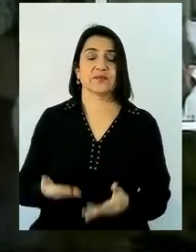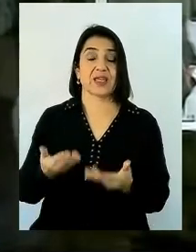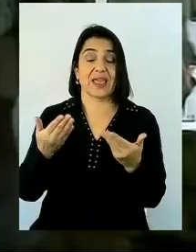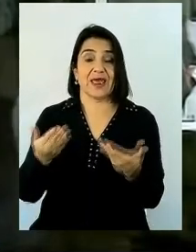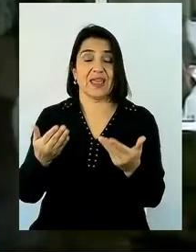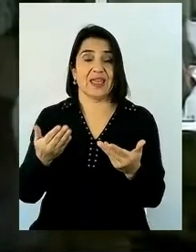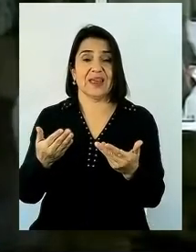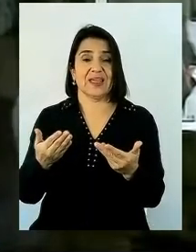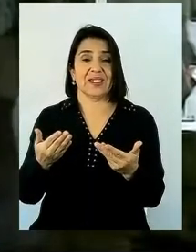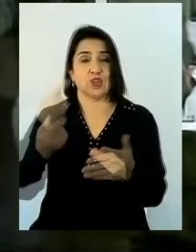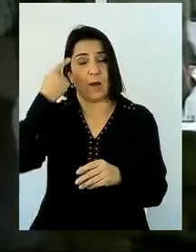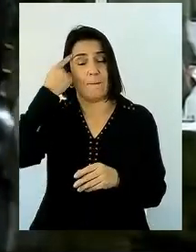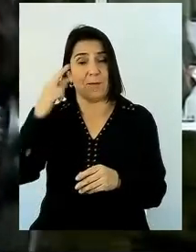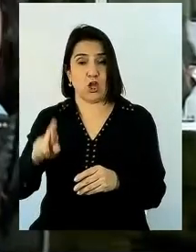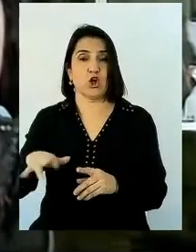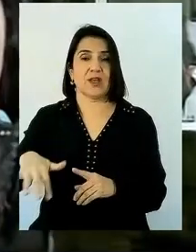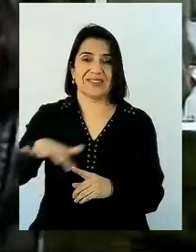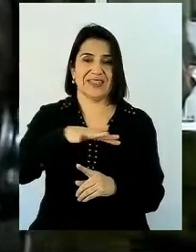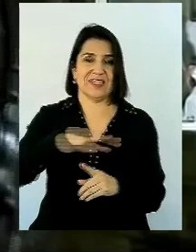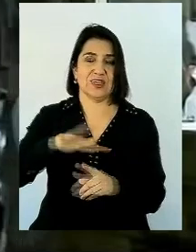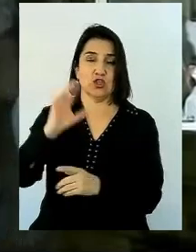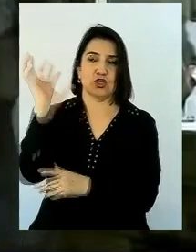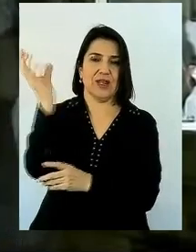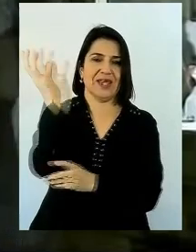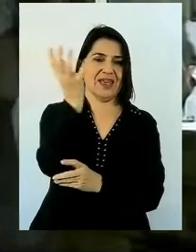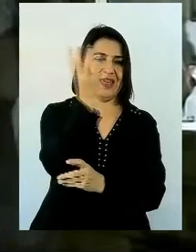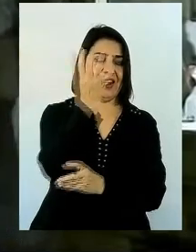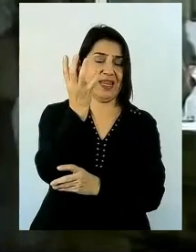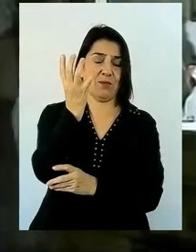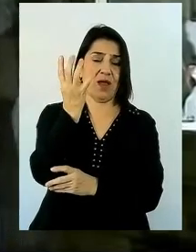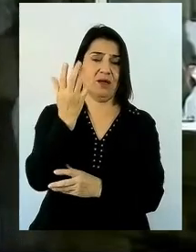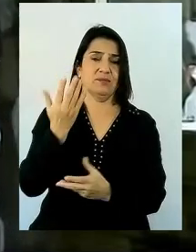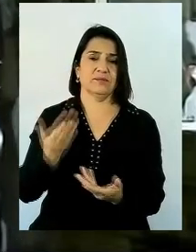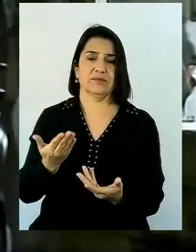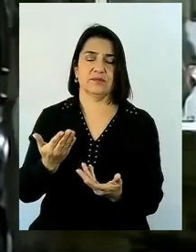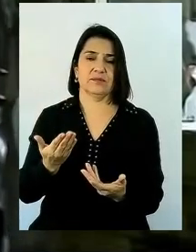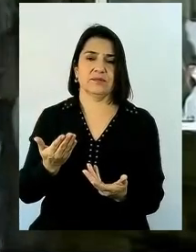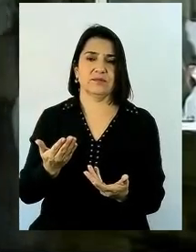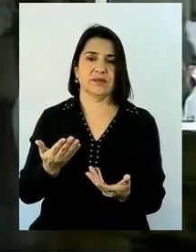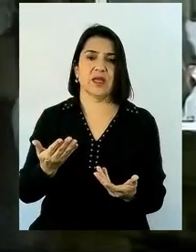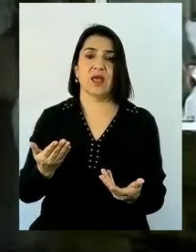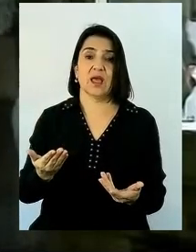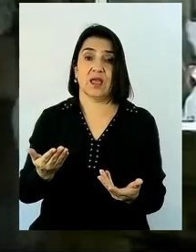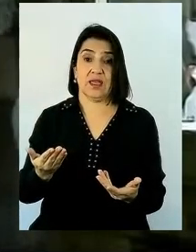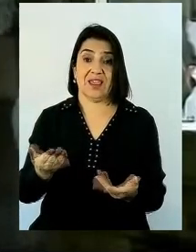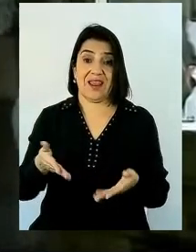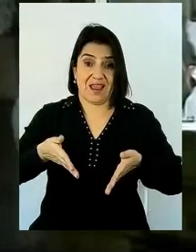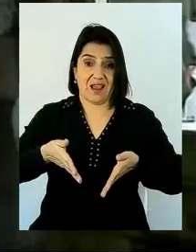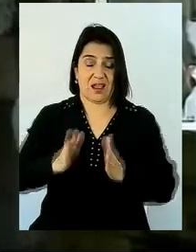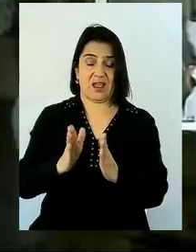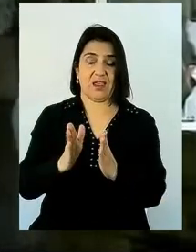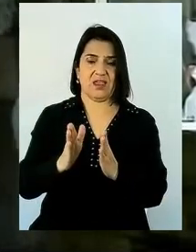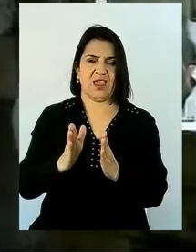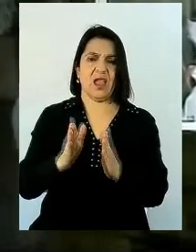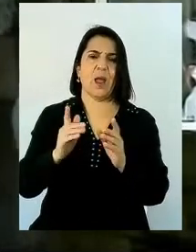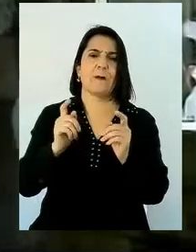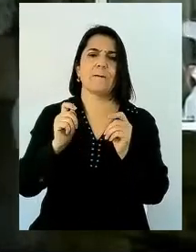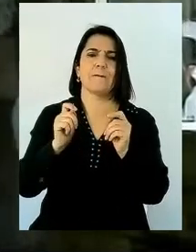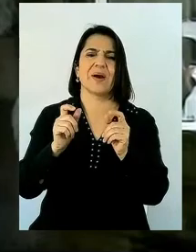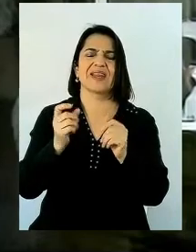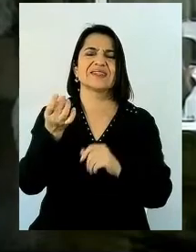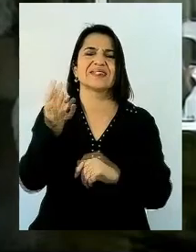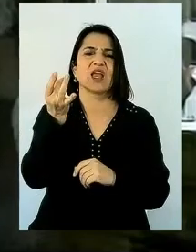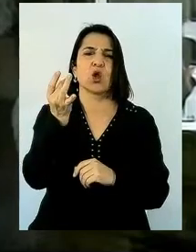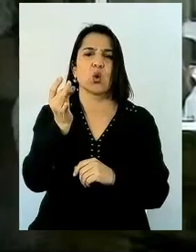clima, sobre todo en eventos climáticos extremos, donde la calle pareciera ser la única vía